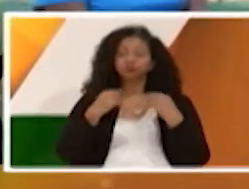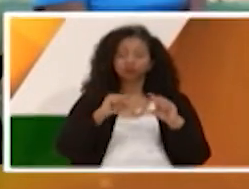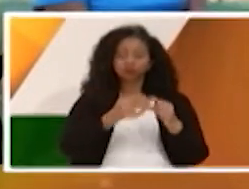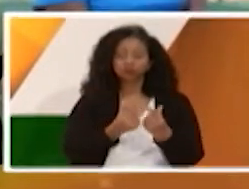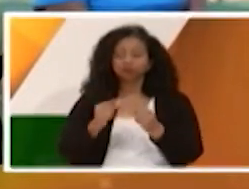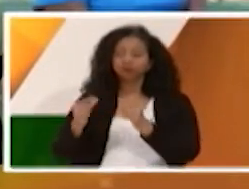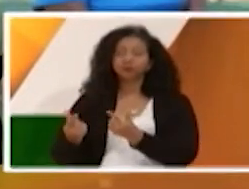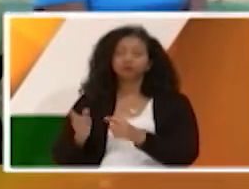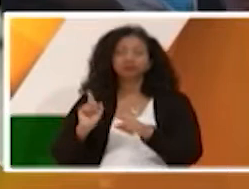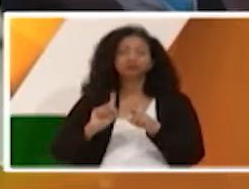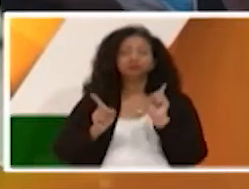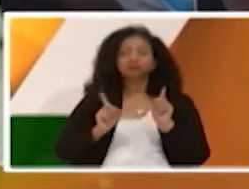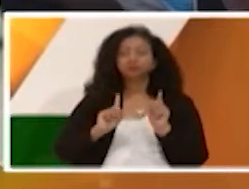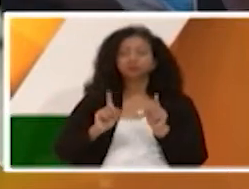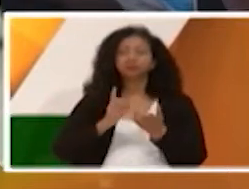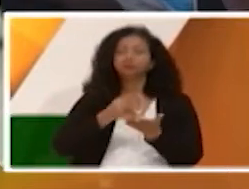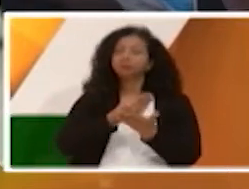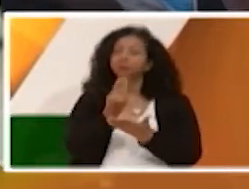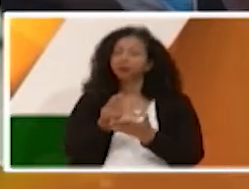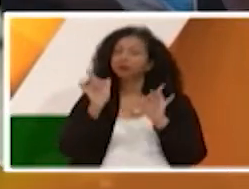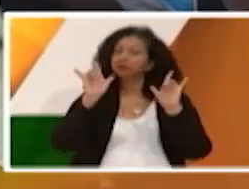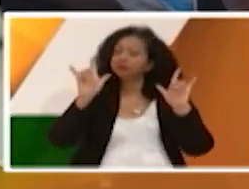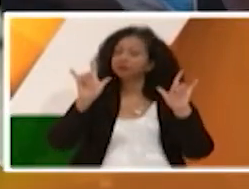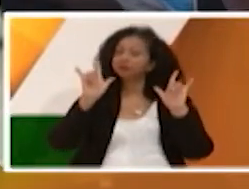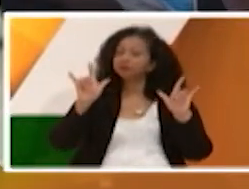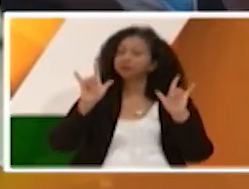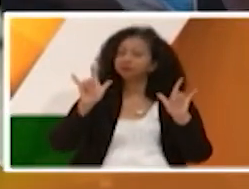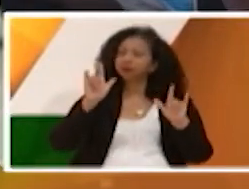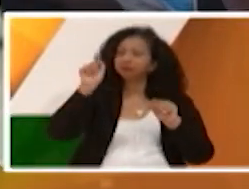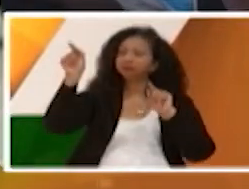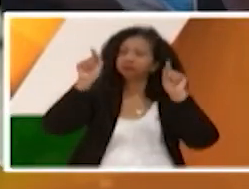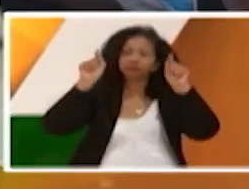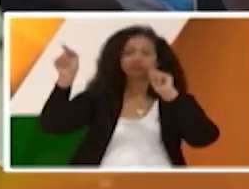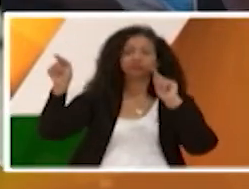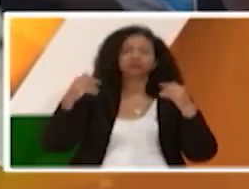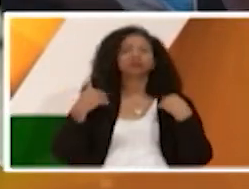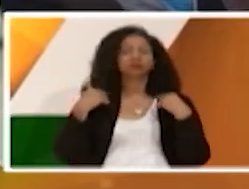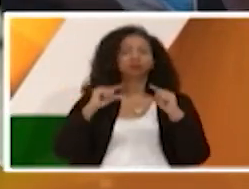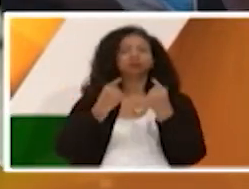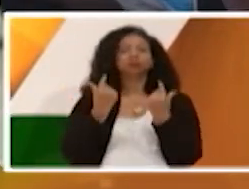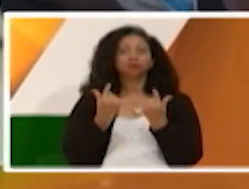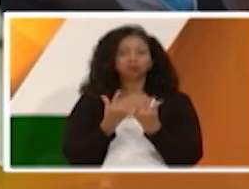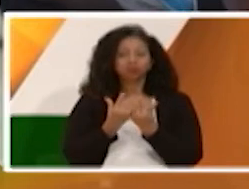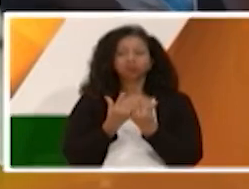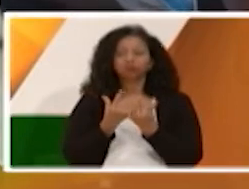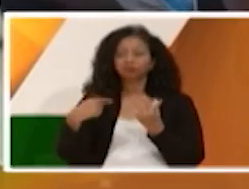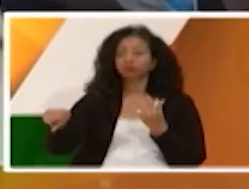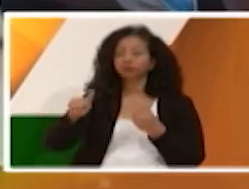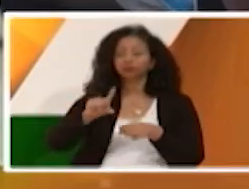Mao, en Santiago, y en otra parte del país, que han sido de manera